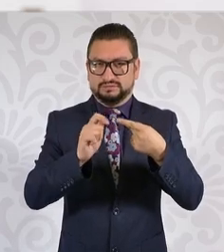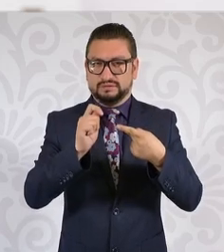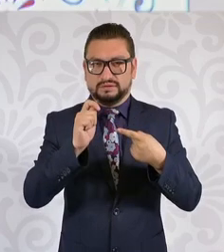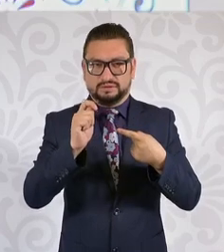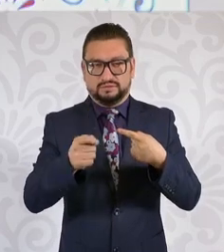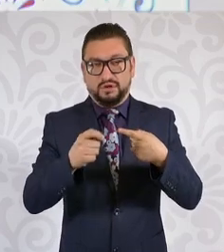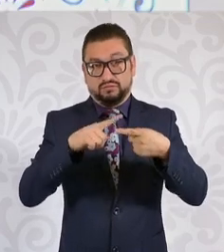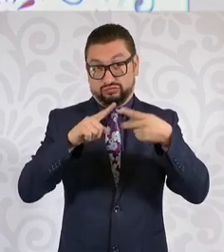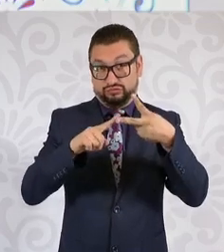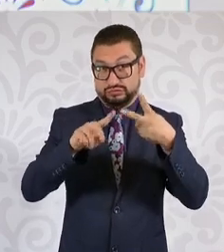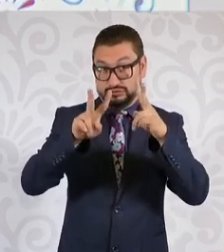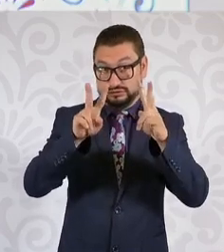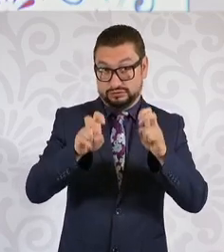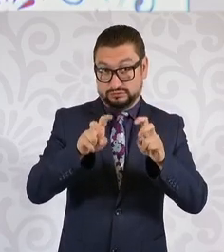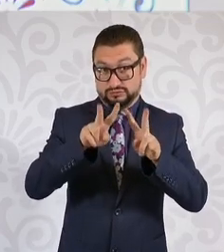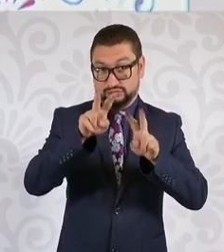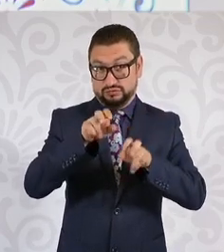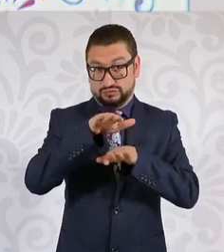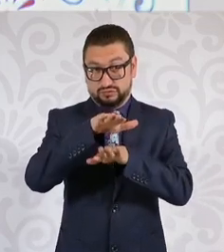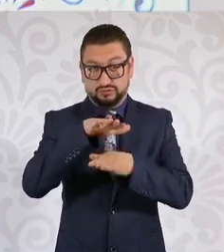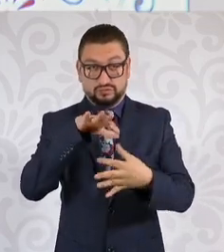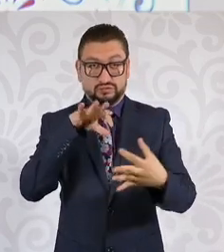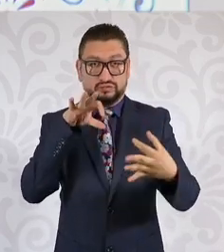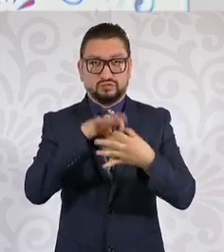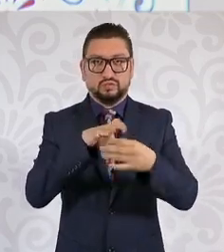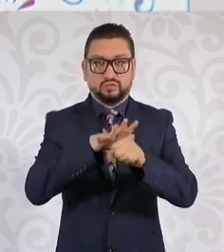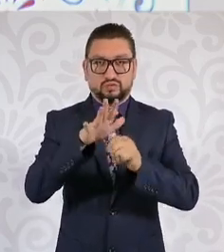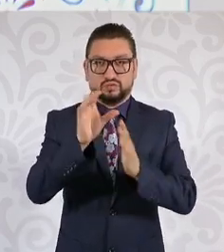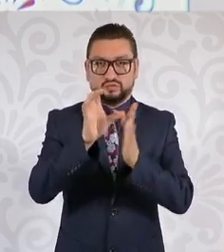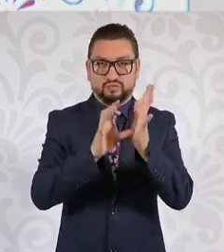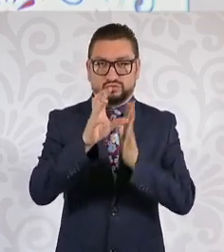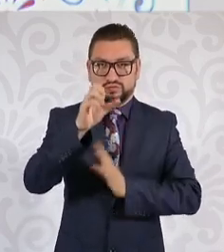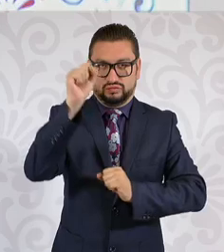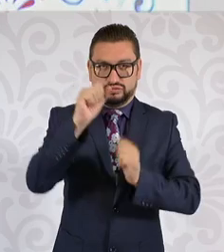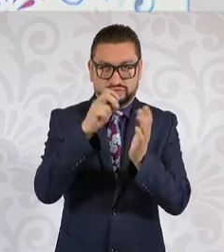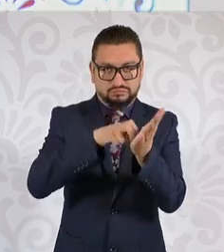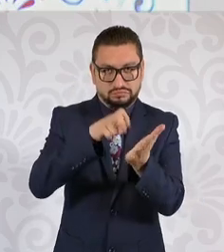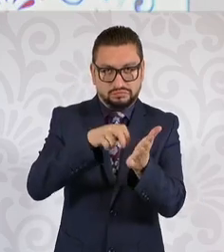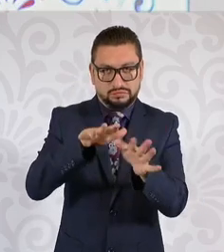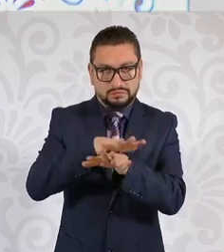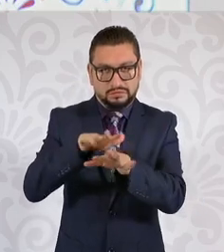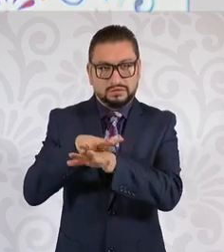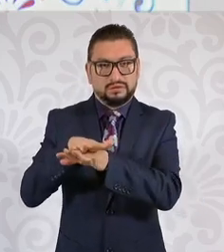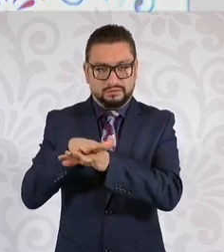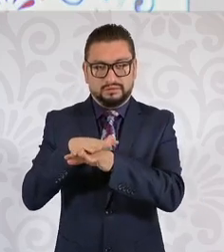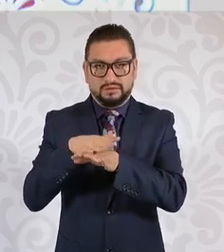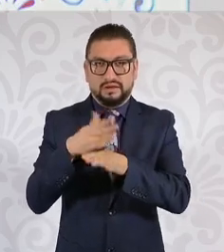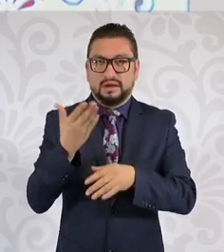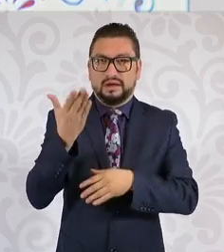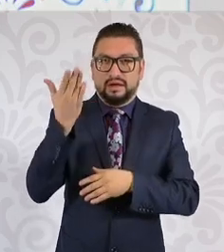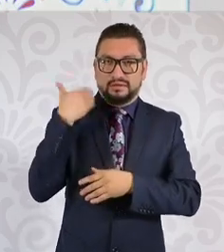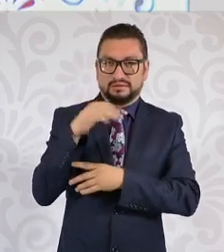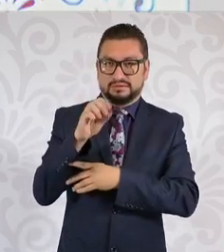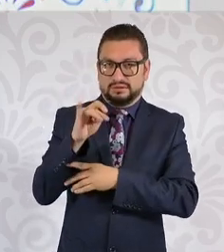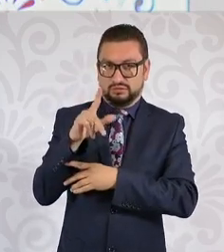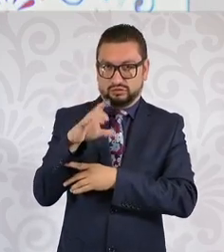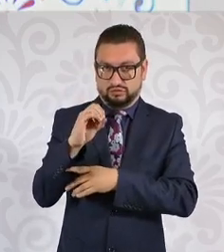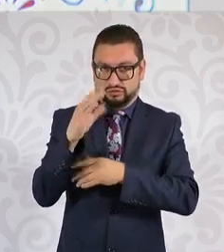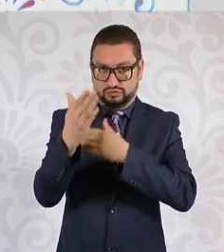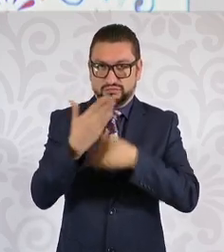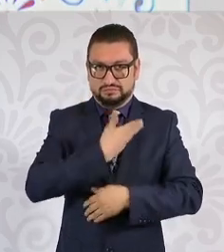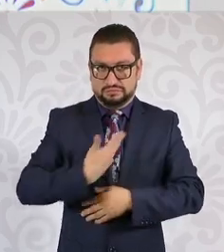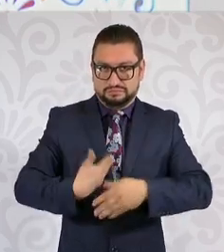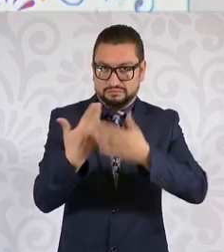los 2 tienen que ver con las modificaciones constitucionales que presentó el presidente López Obrador en